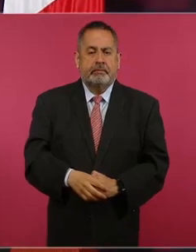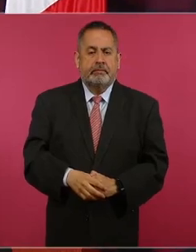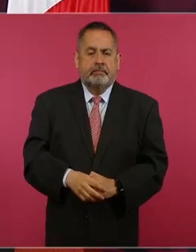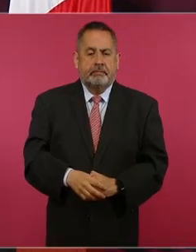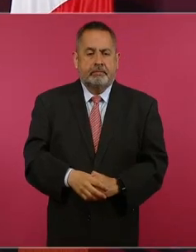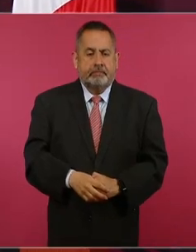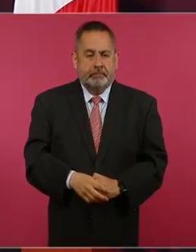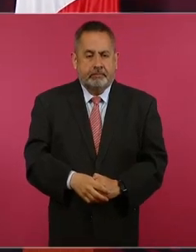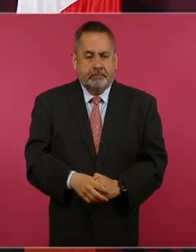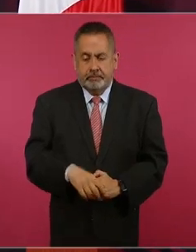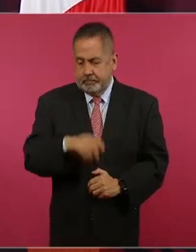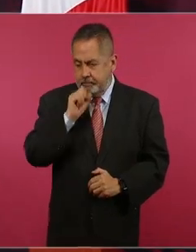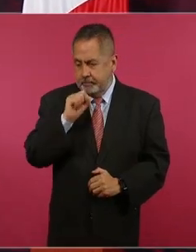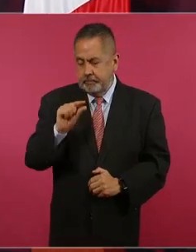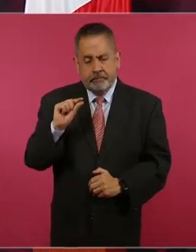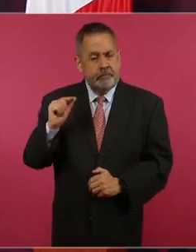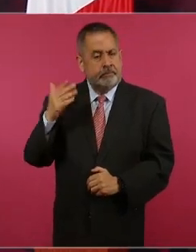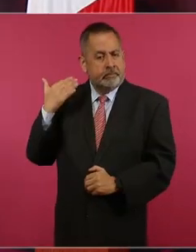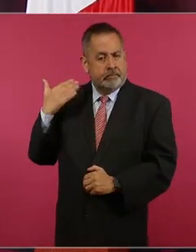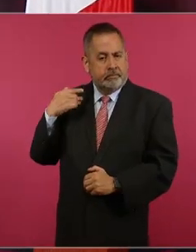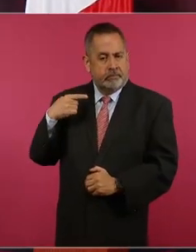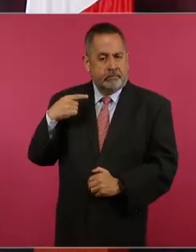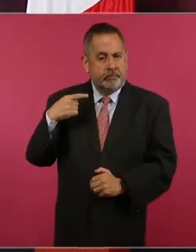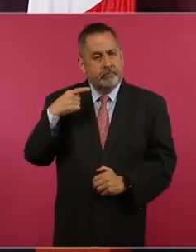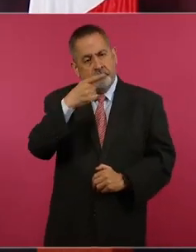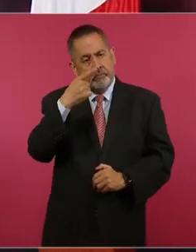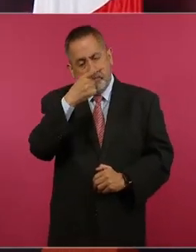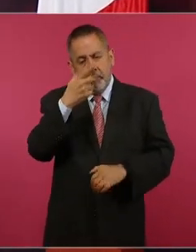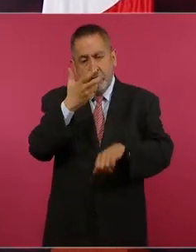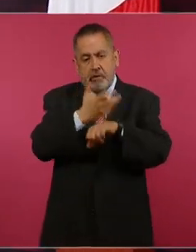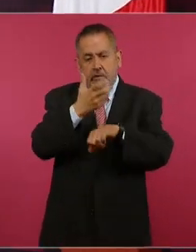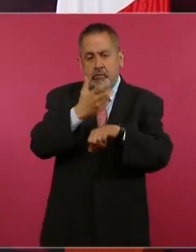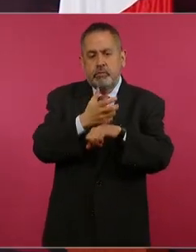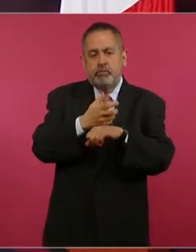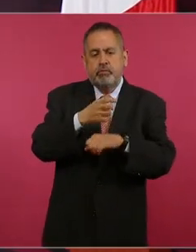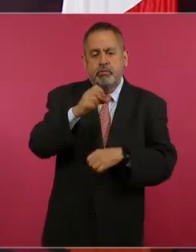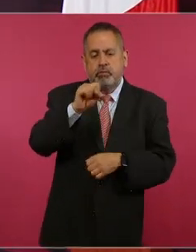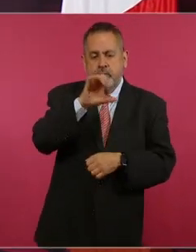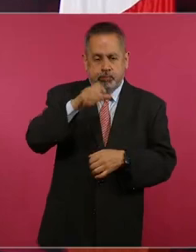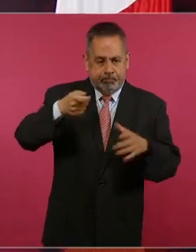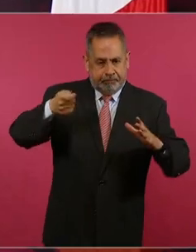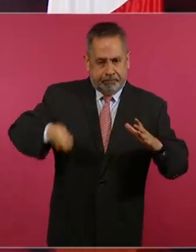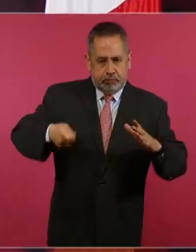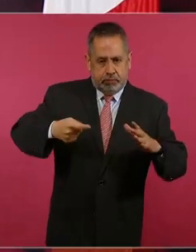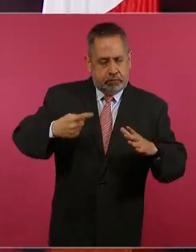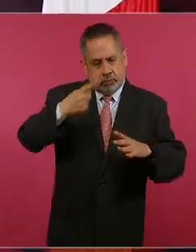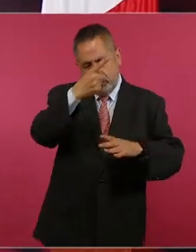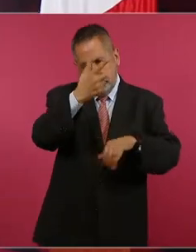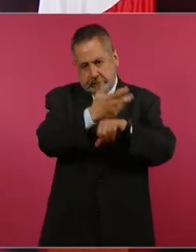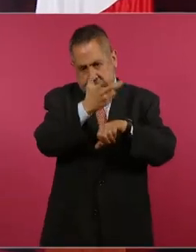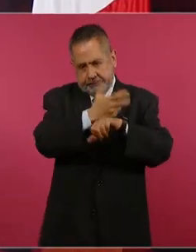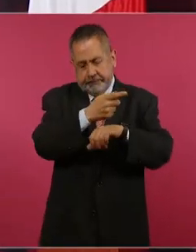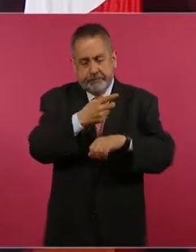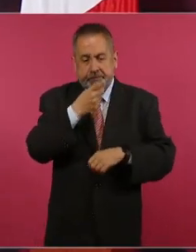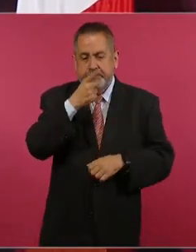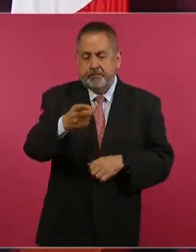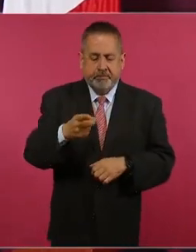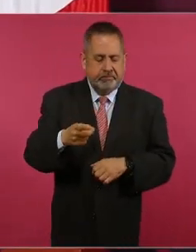también acaba de resolver la Suprema Corte en Estados Unidos que es